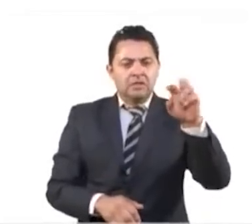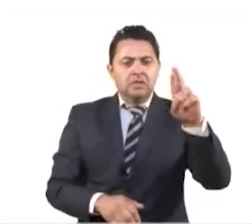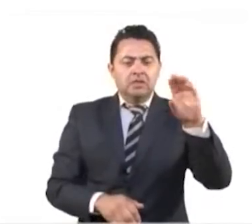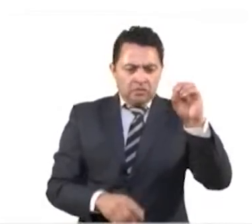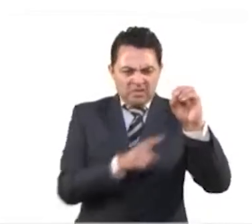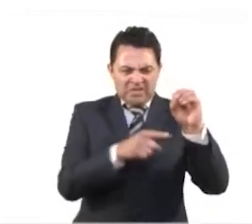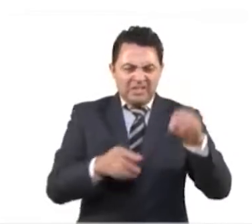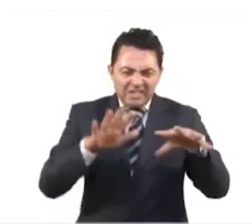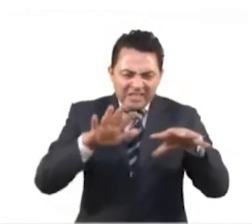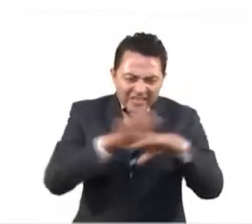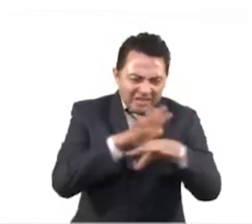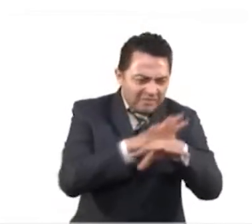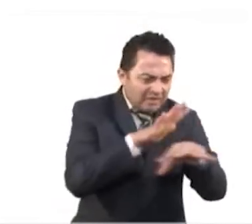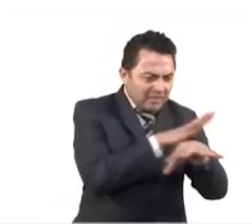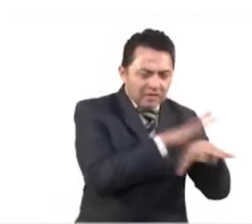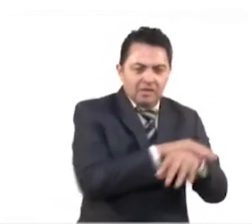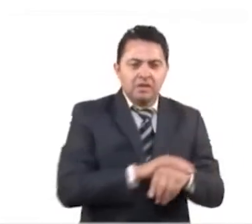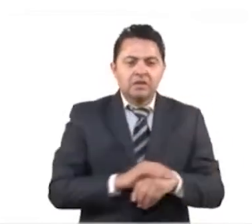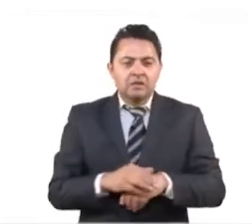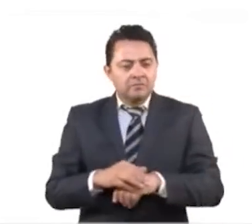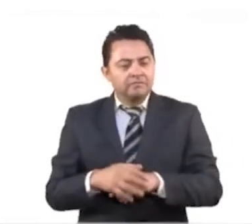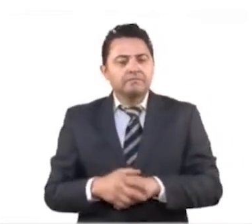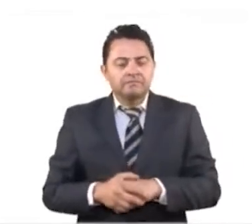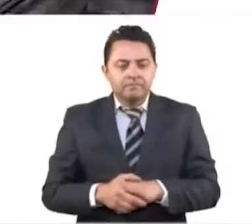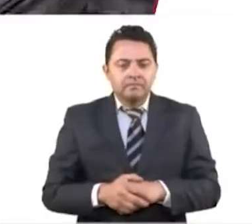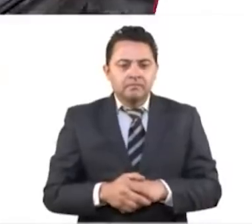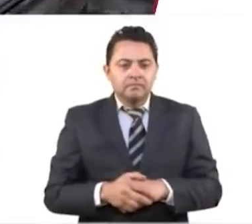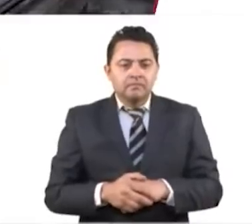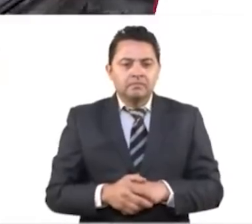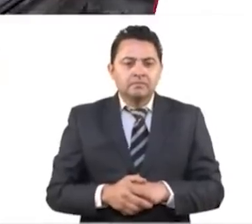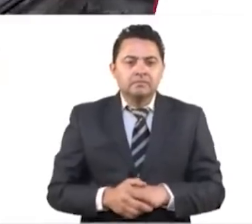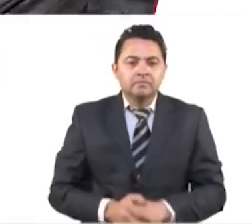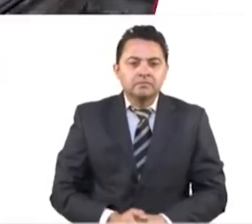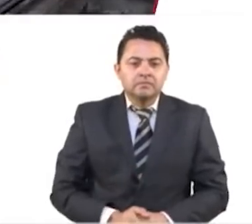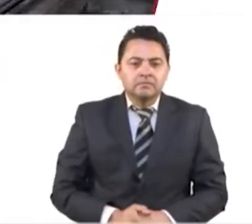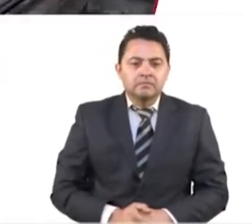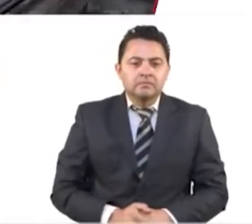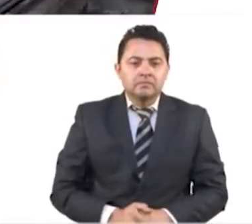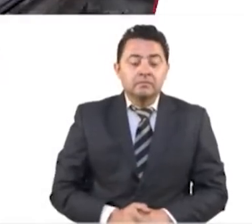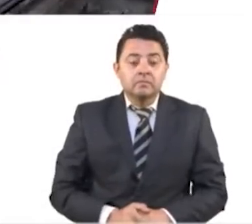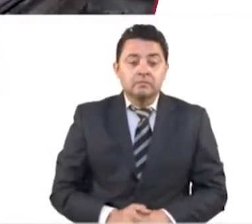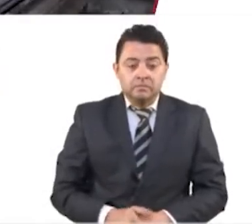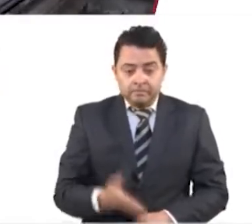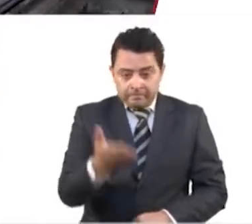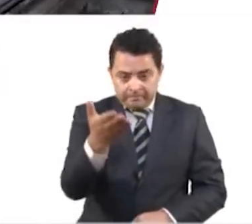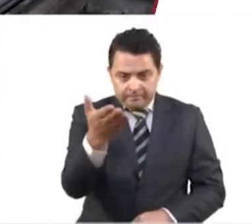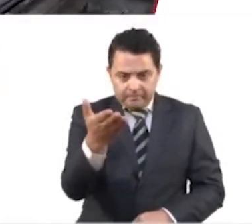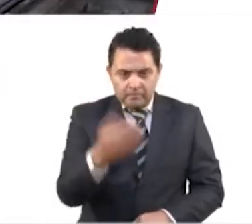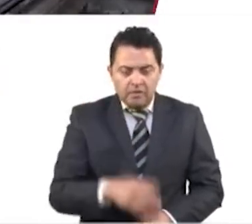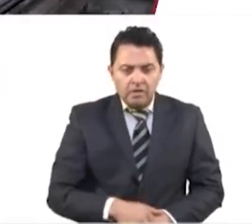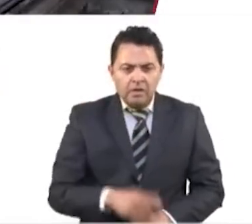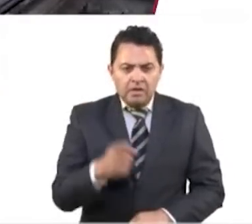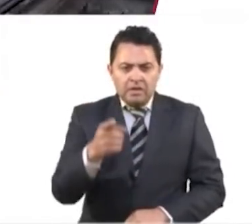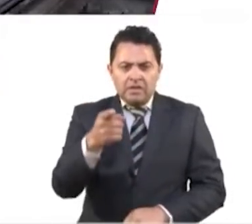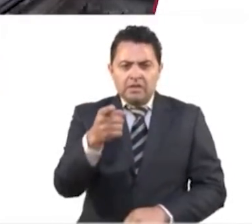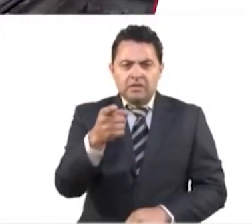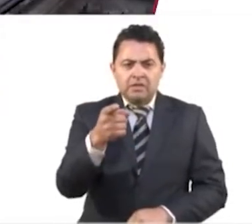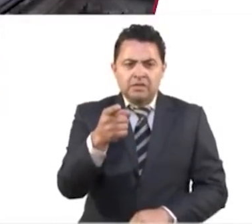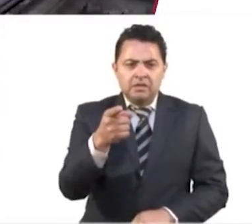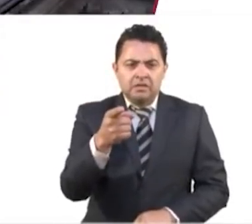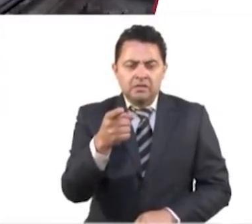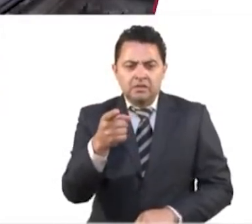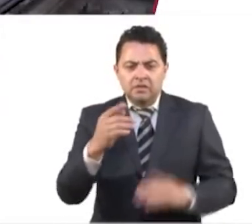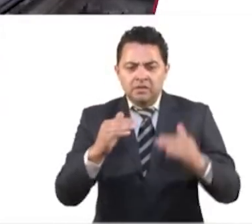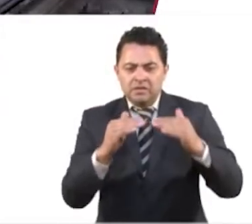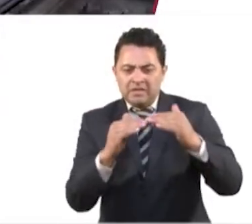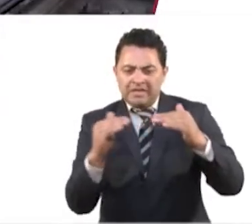y mayor estabilidad a la vía. Por favor. Arriba de esta capa viene el balasto,